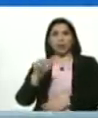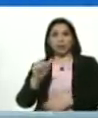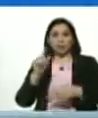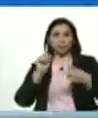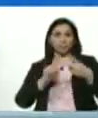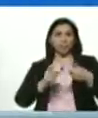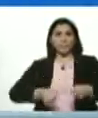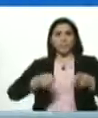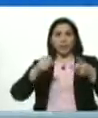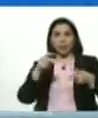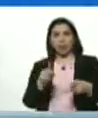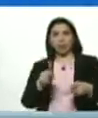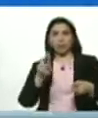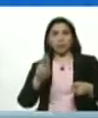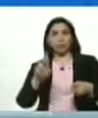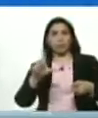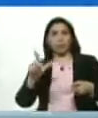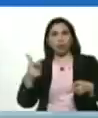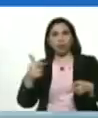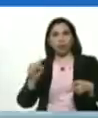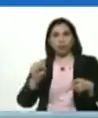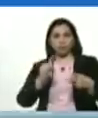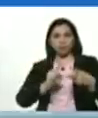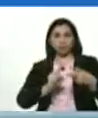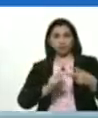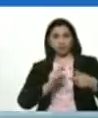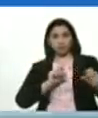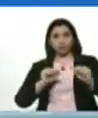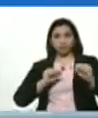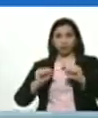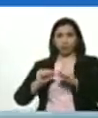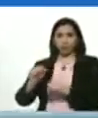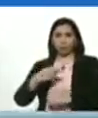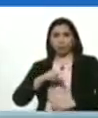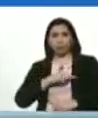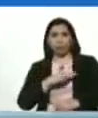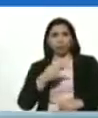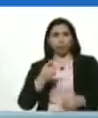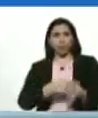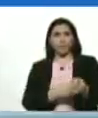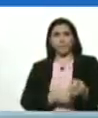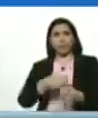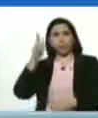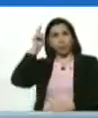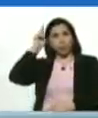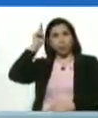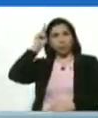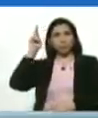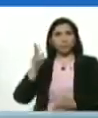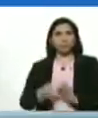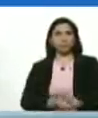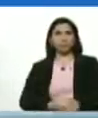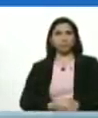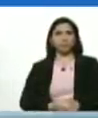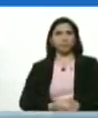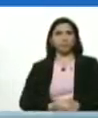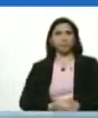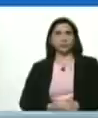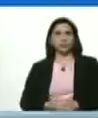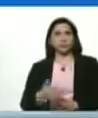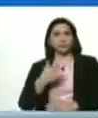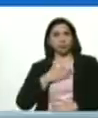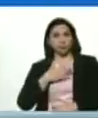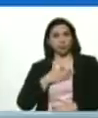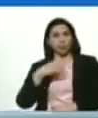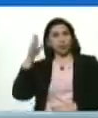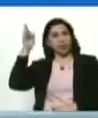mercado de las pulgas donde se mueven se mueven nuestros hermanos wyoming queridos hermanos mayo soy indio brazo